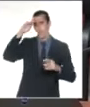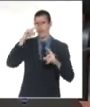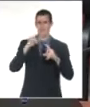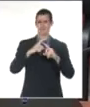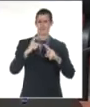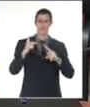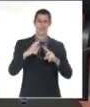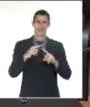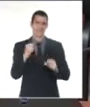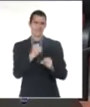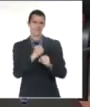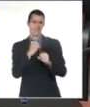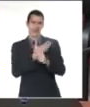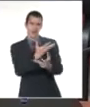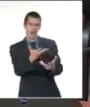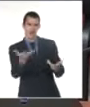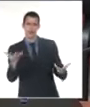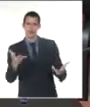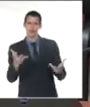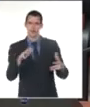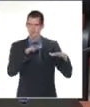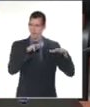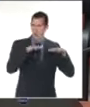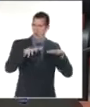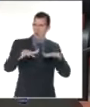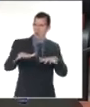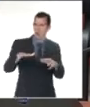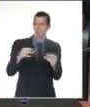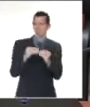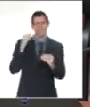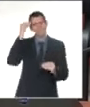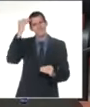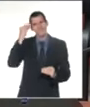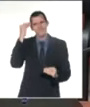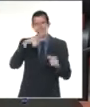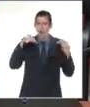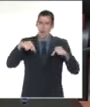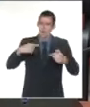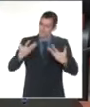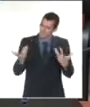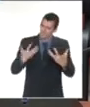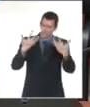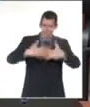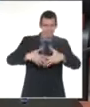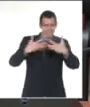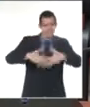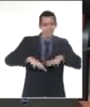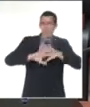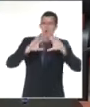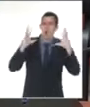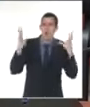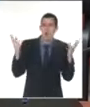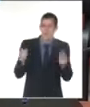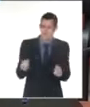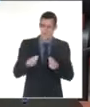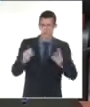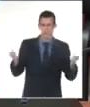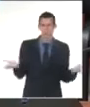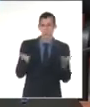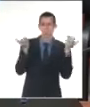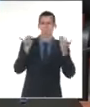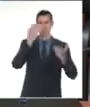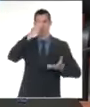esté centrada su atención en poder favorecer el crecimiento de